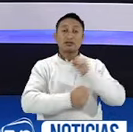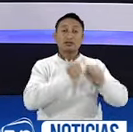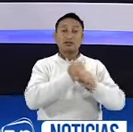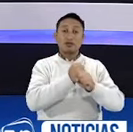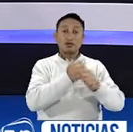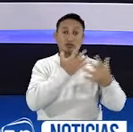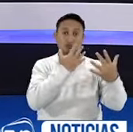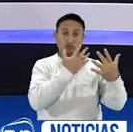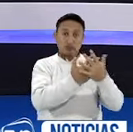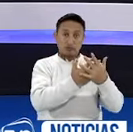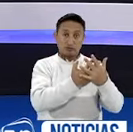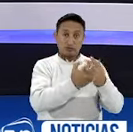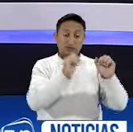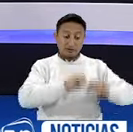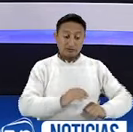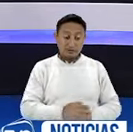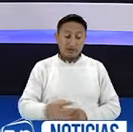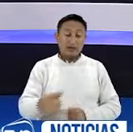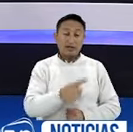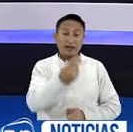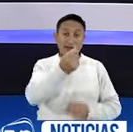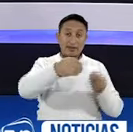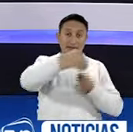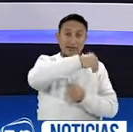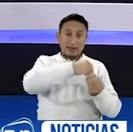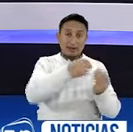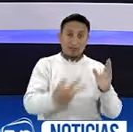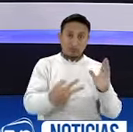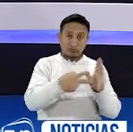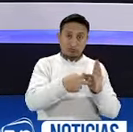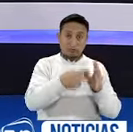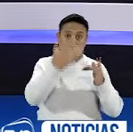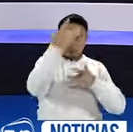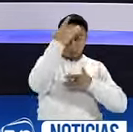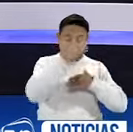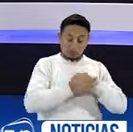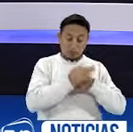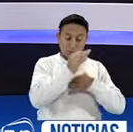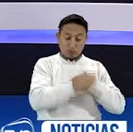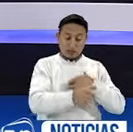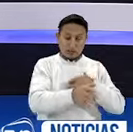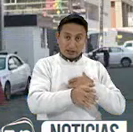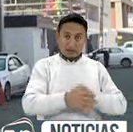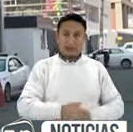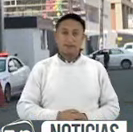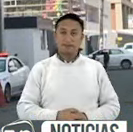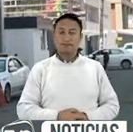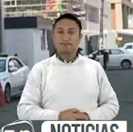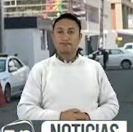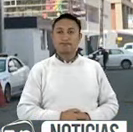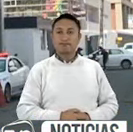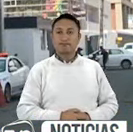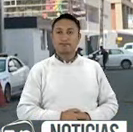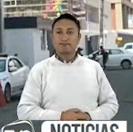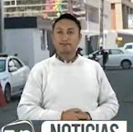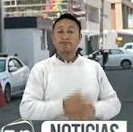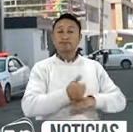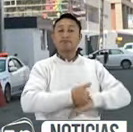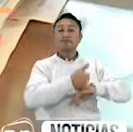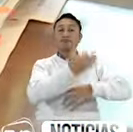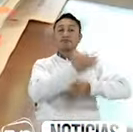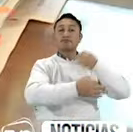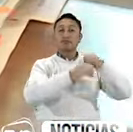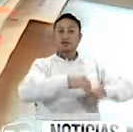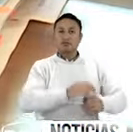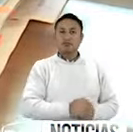de la libertad por lavado de activos durante la pandemia del COVID-19. La Corte Nacional de Justicia